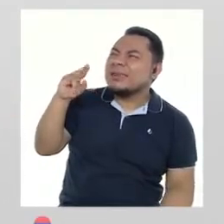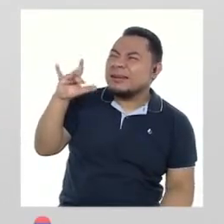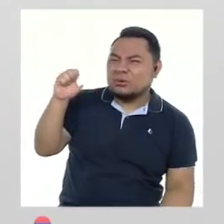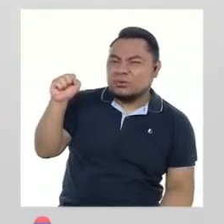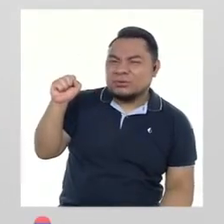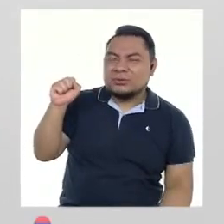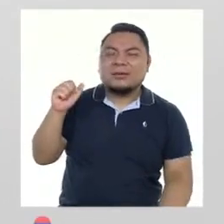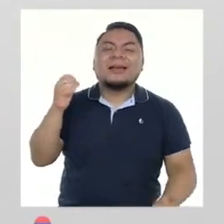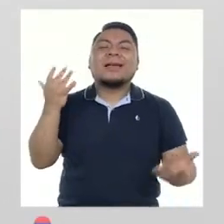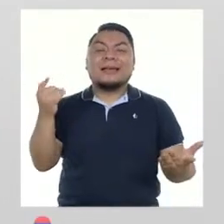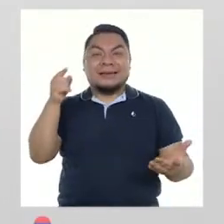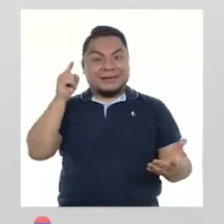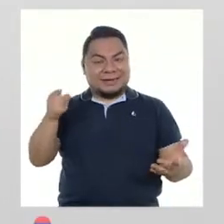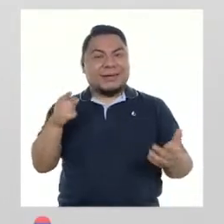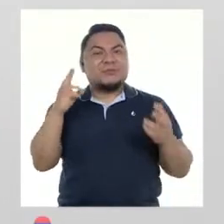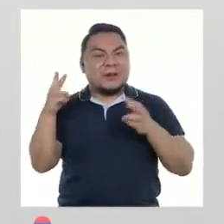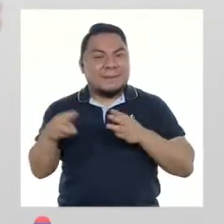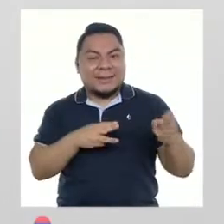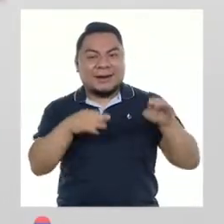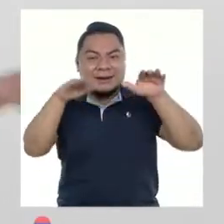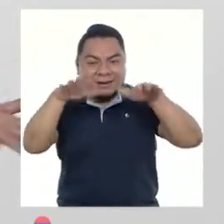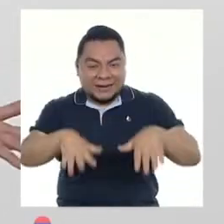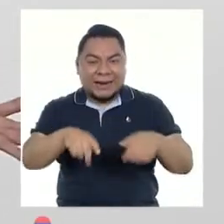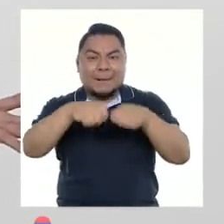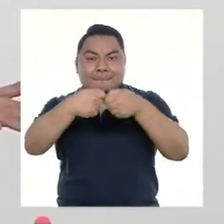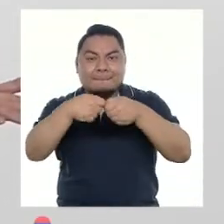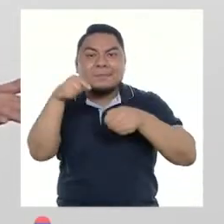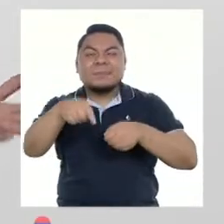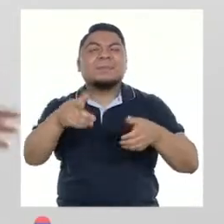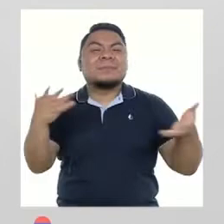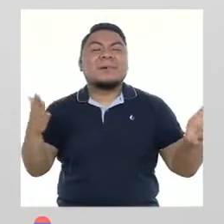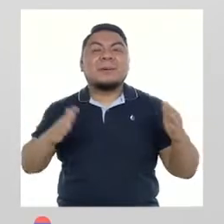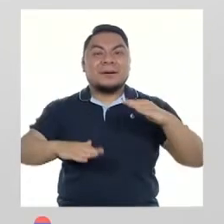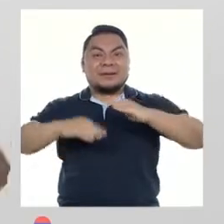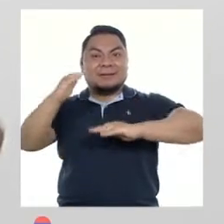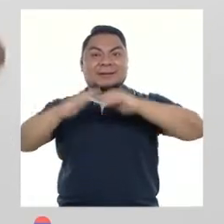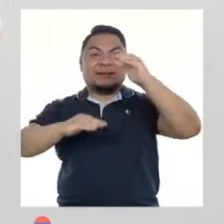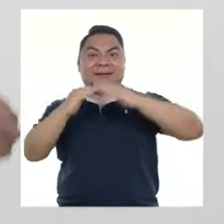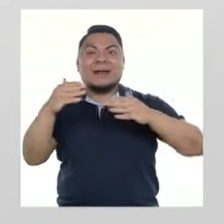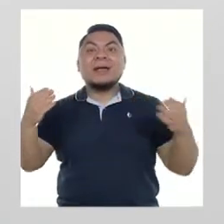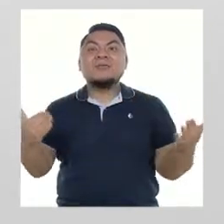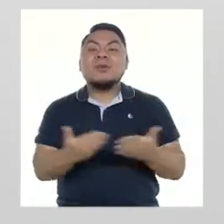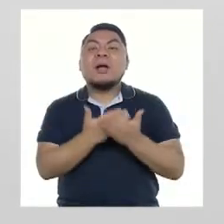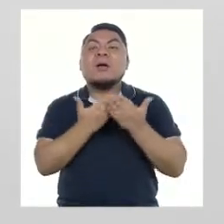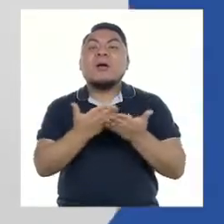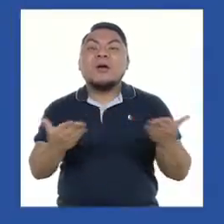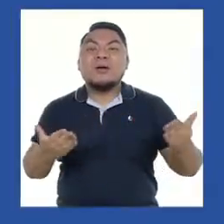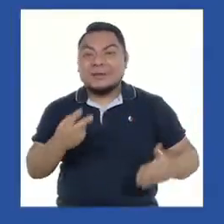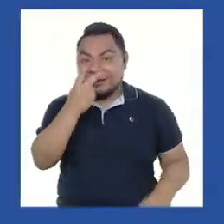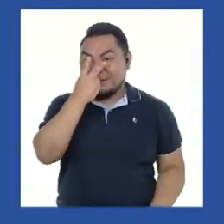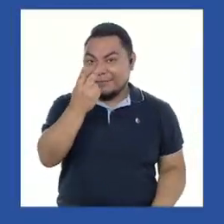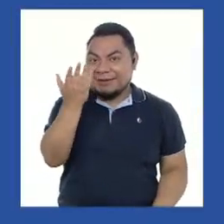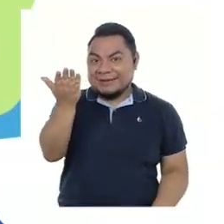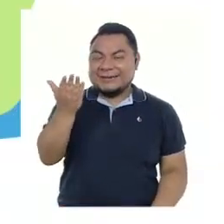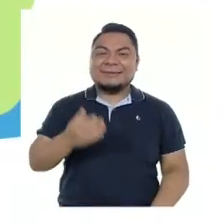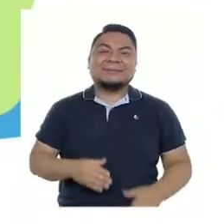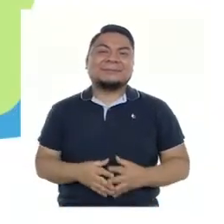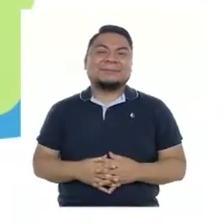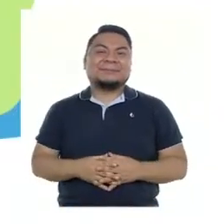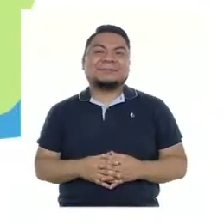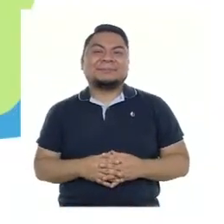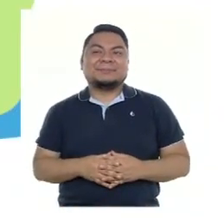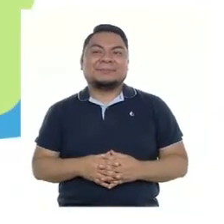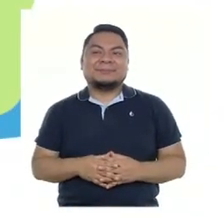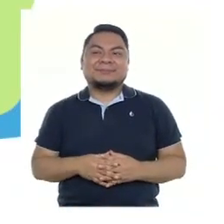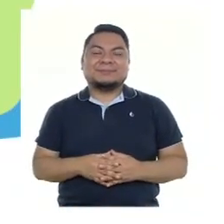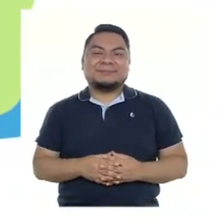Ecoladrillos son una forma de reducir el plástico y sirven para construir nuevos objetos. Mira.